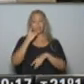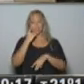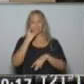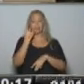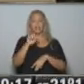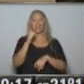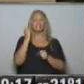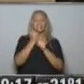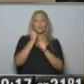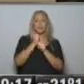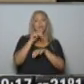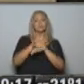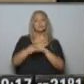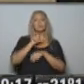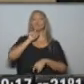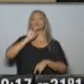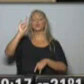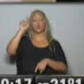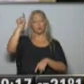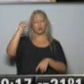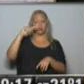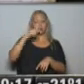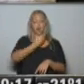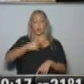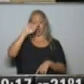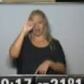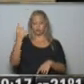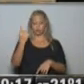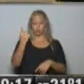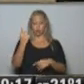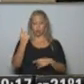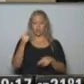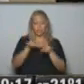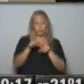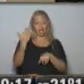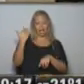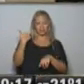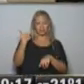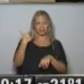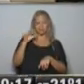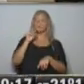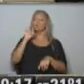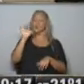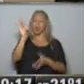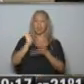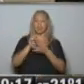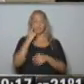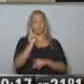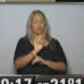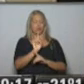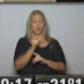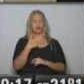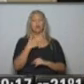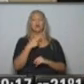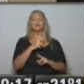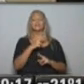esa infraestructura, toda esa responsabilidad, se tiene que seguir ocupando el Gobierno Nacional como cuando elegía los intendentes? No, por suerte los